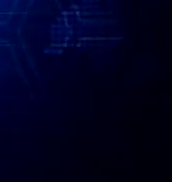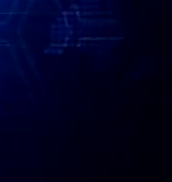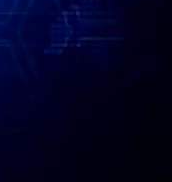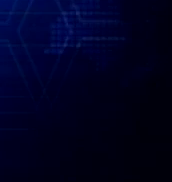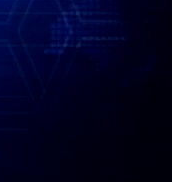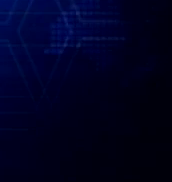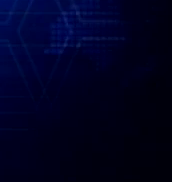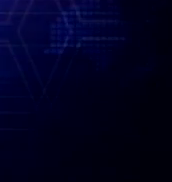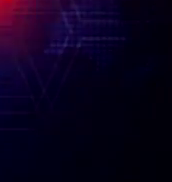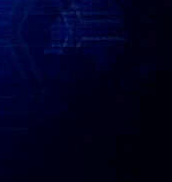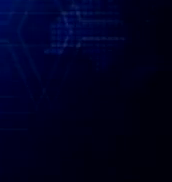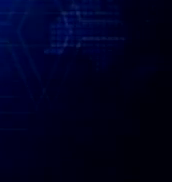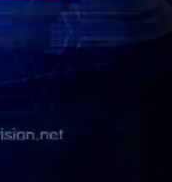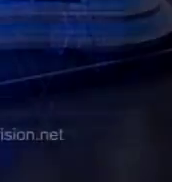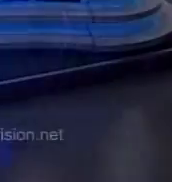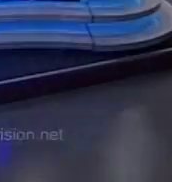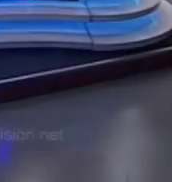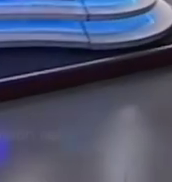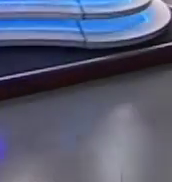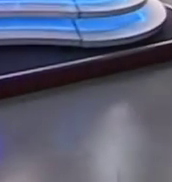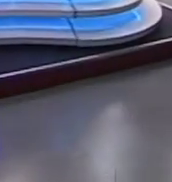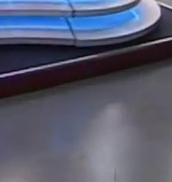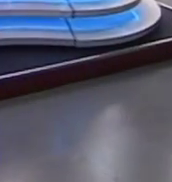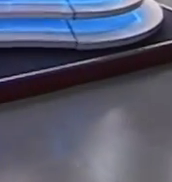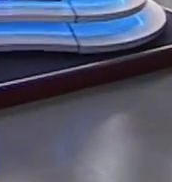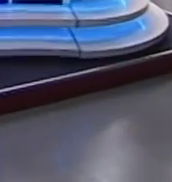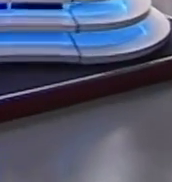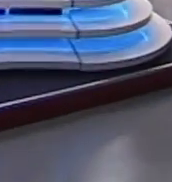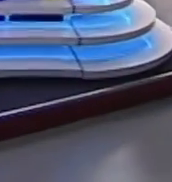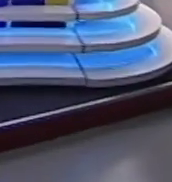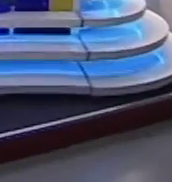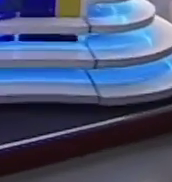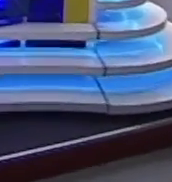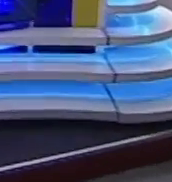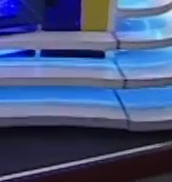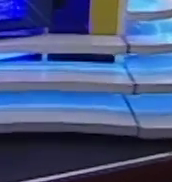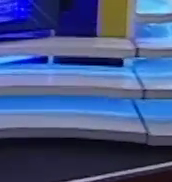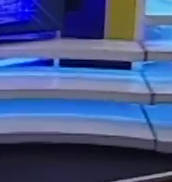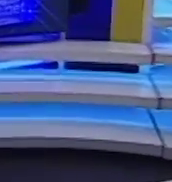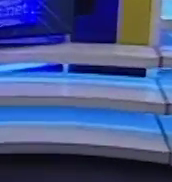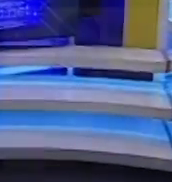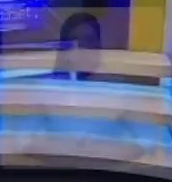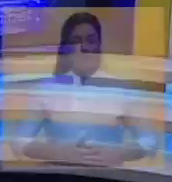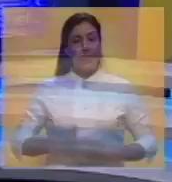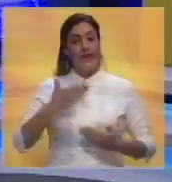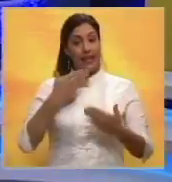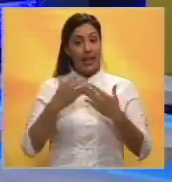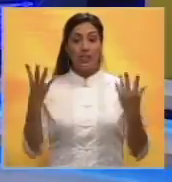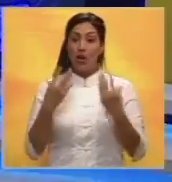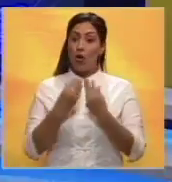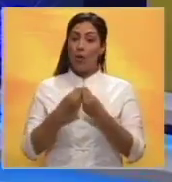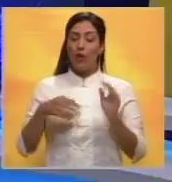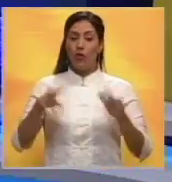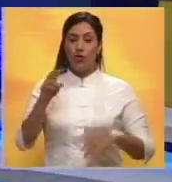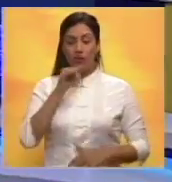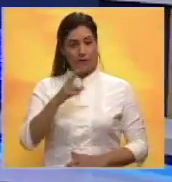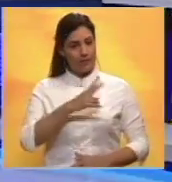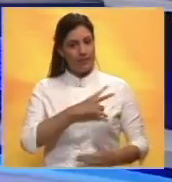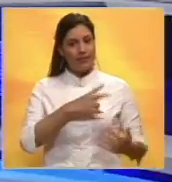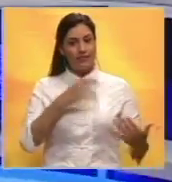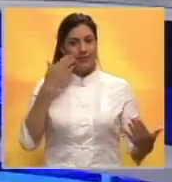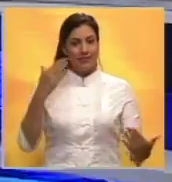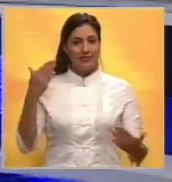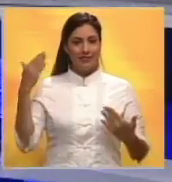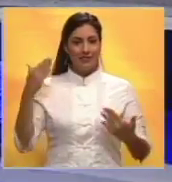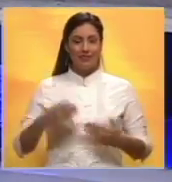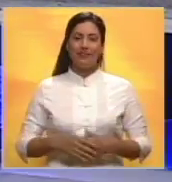vuelto noticiero venevisión información justa y balance Gracias por acompañarnos en la presente